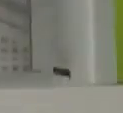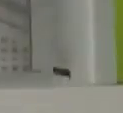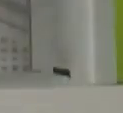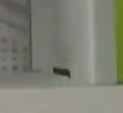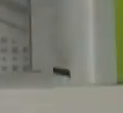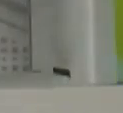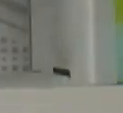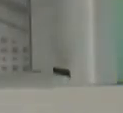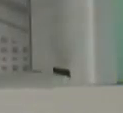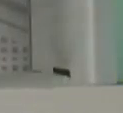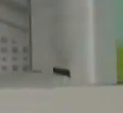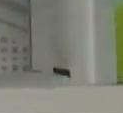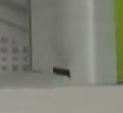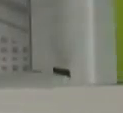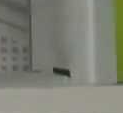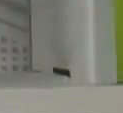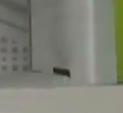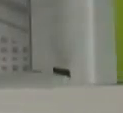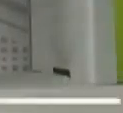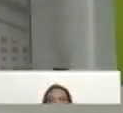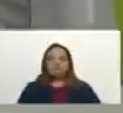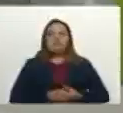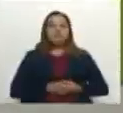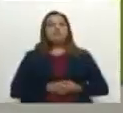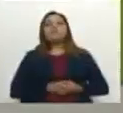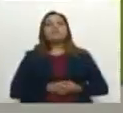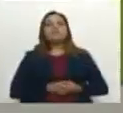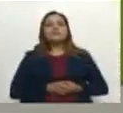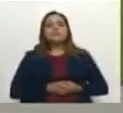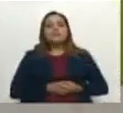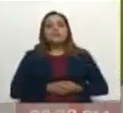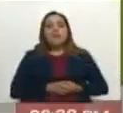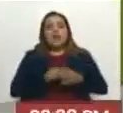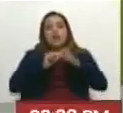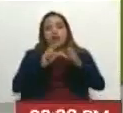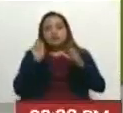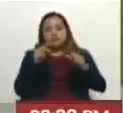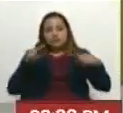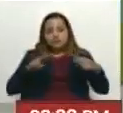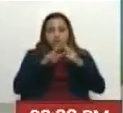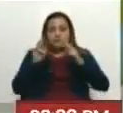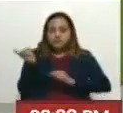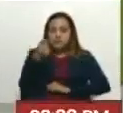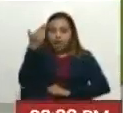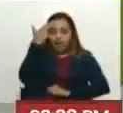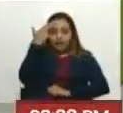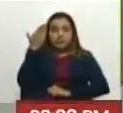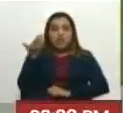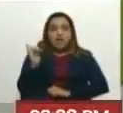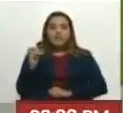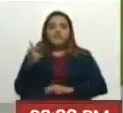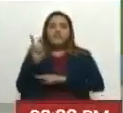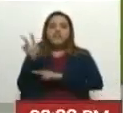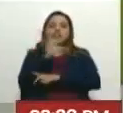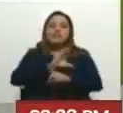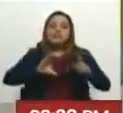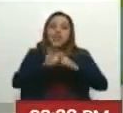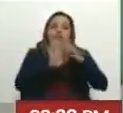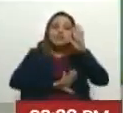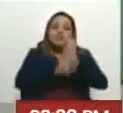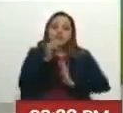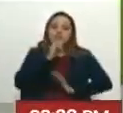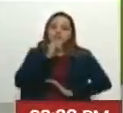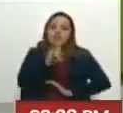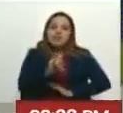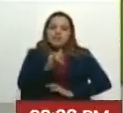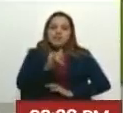De vuelta con nuestro punto de encuentro y como ustedes saben, los viernes son culturales. Veíamos el desarrollo de algunas noticias de mucho interés también, pero en esta